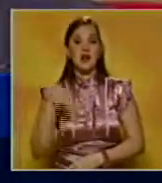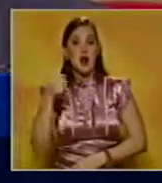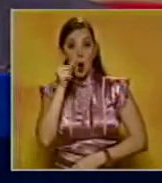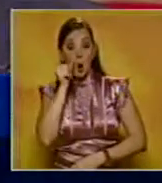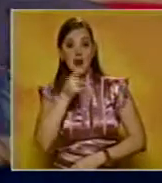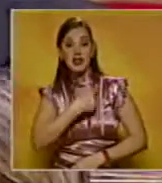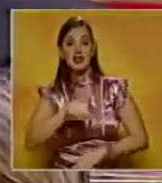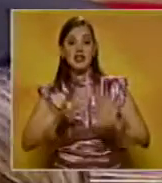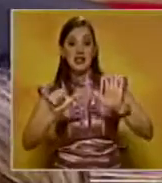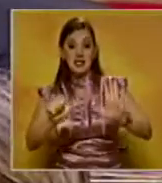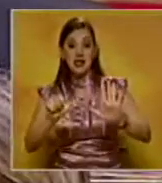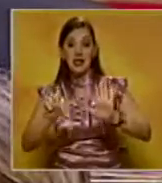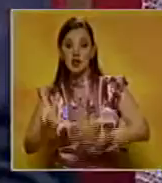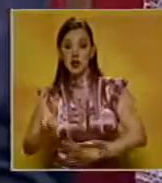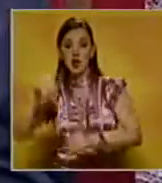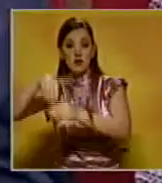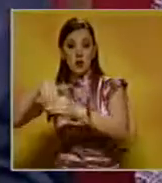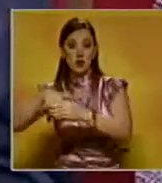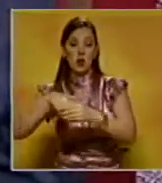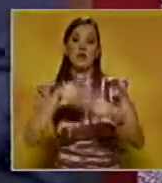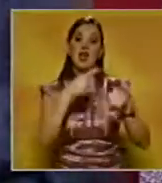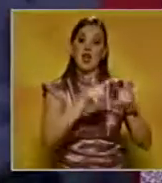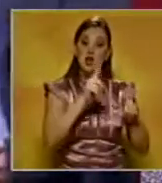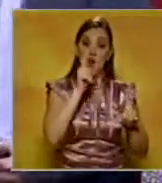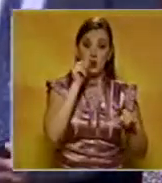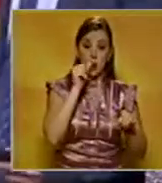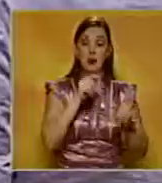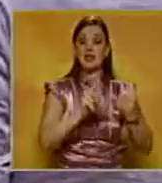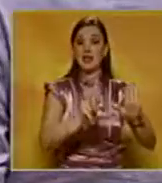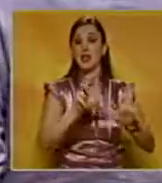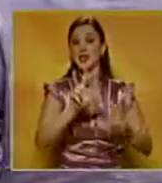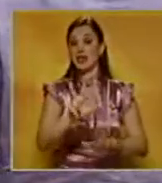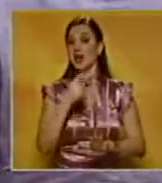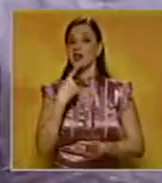62 votos de la formación, junto por el sí y 73 en contra.